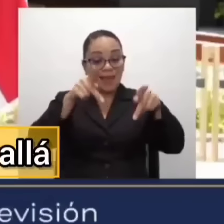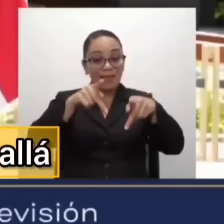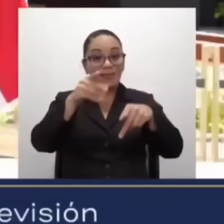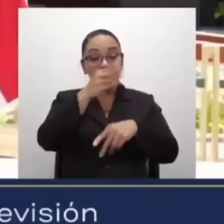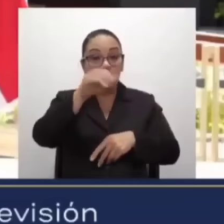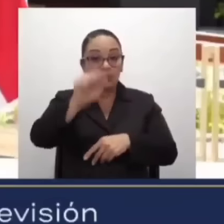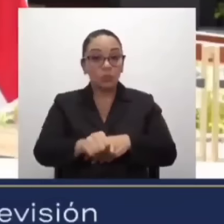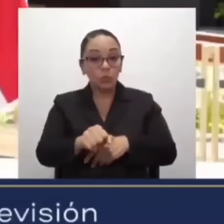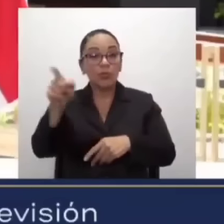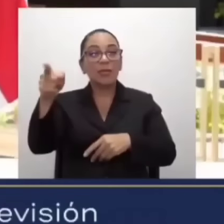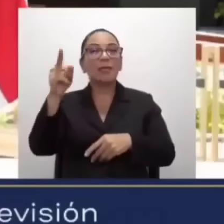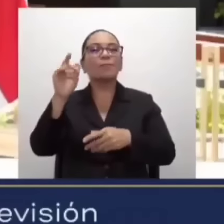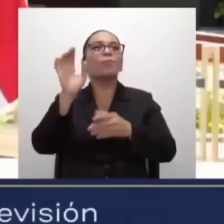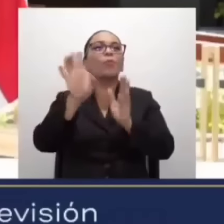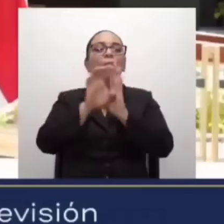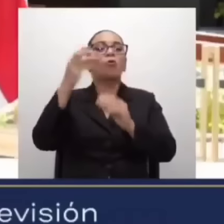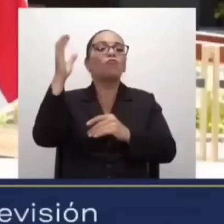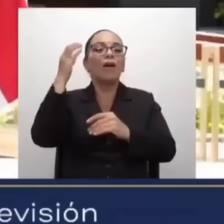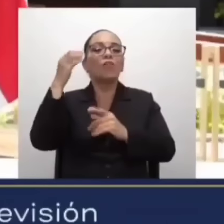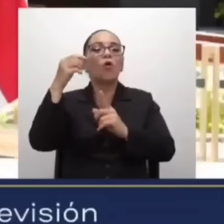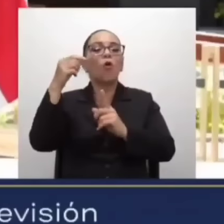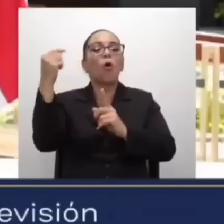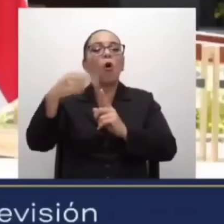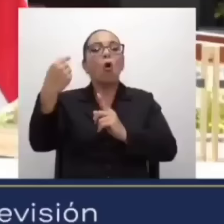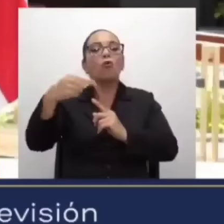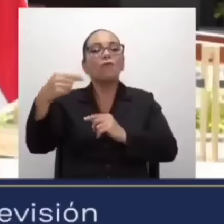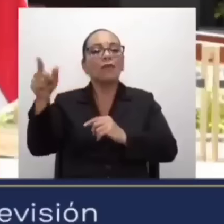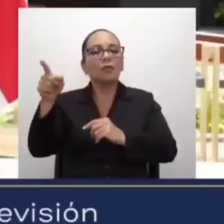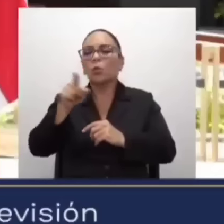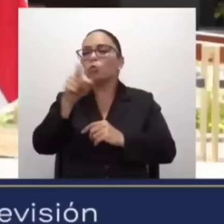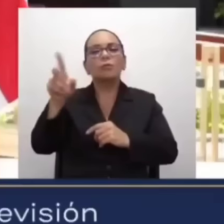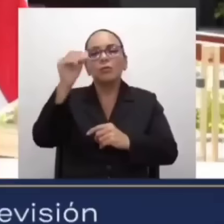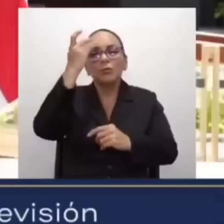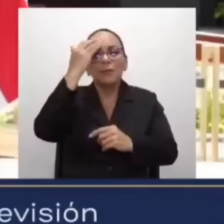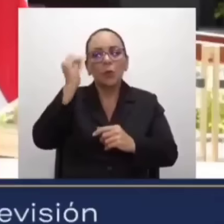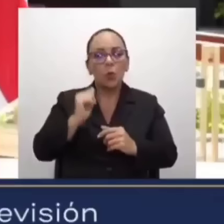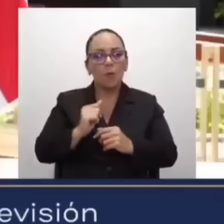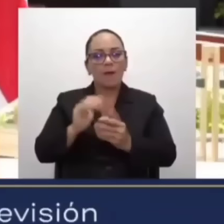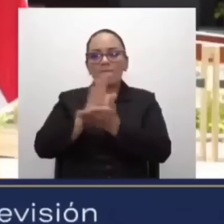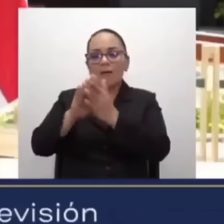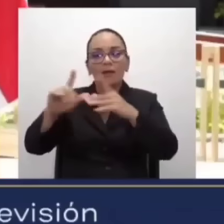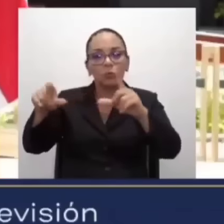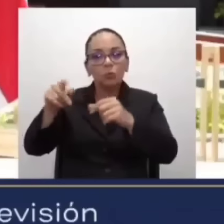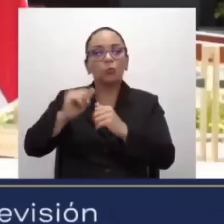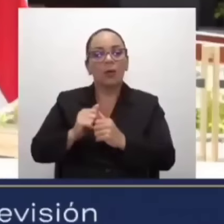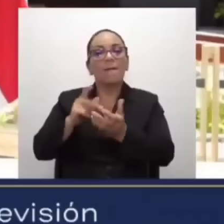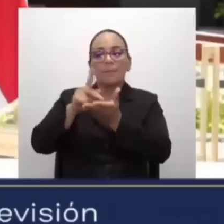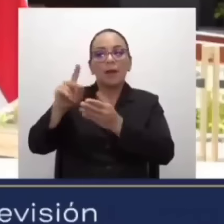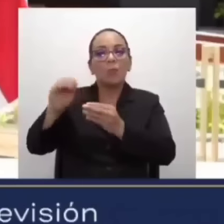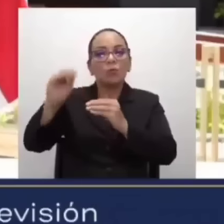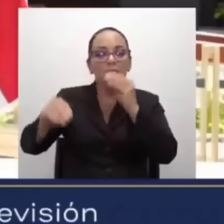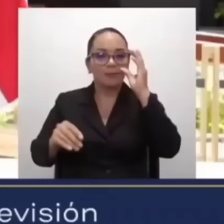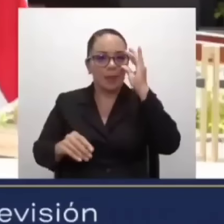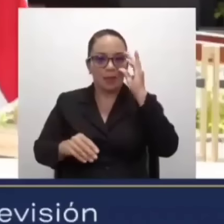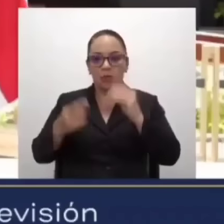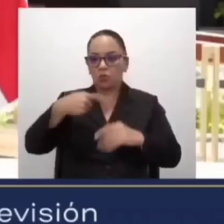bonitas allá, Radio Golfito es, ¿verdad? No se preocupe, usted facture y paga un porcentaje, nadie lo va a